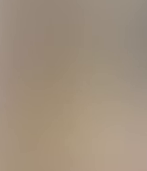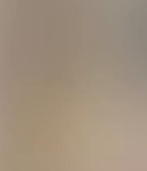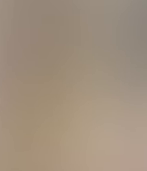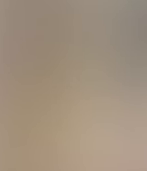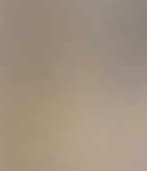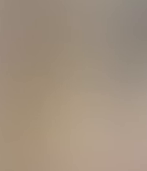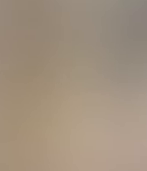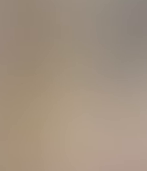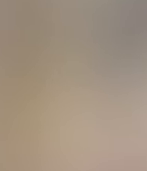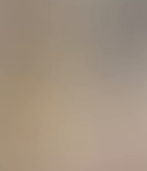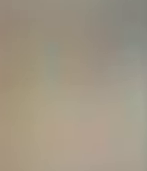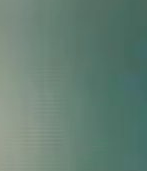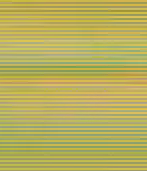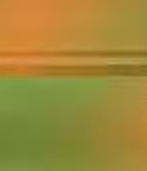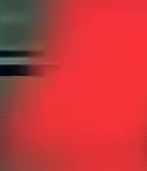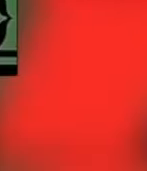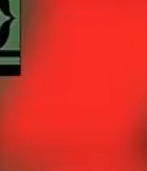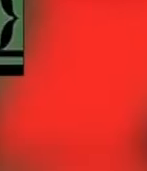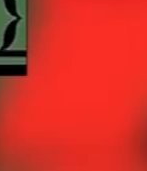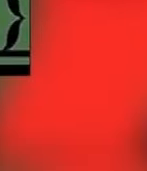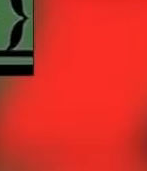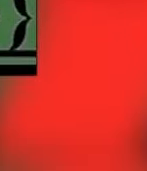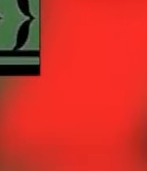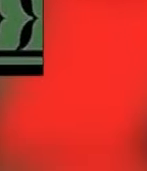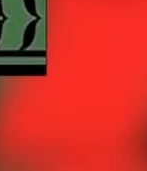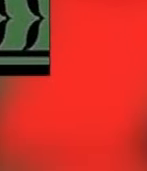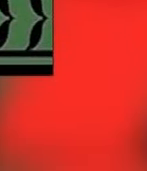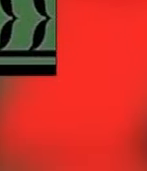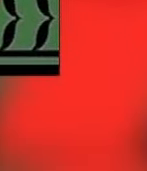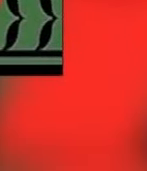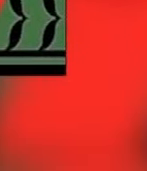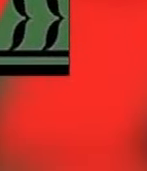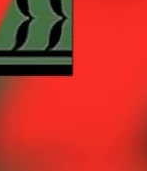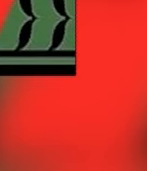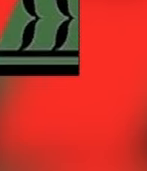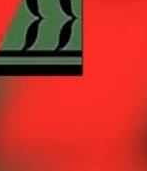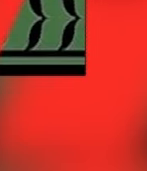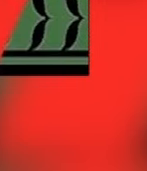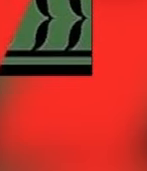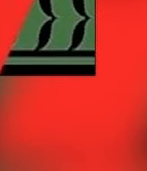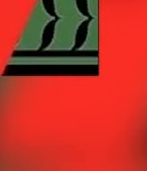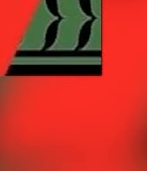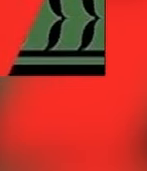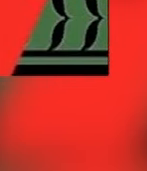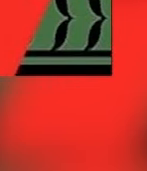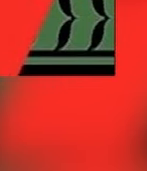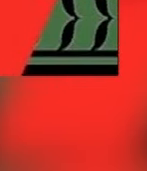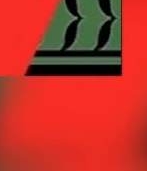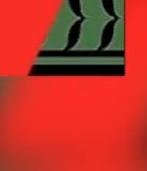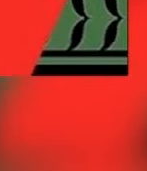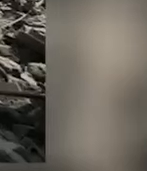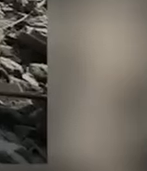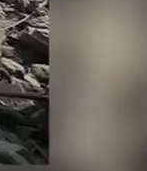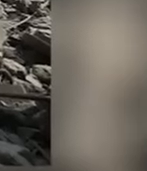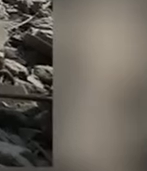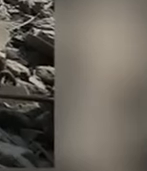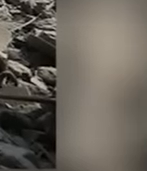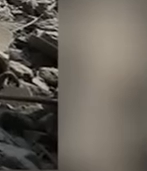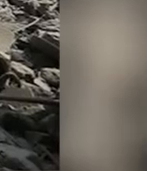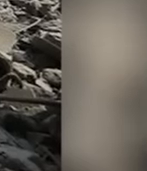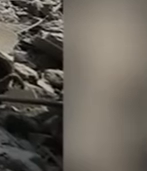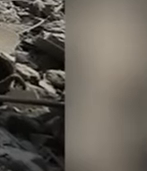for Palestinians. Es organizada por la iniciativa Cinema for Gaza, creada por un grupo de